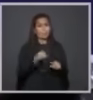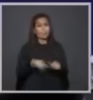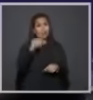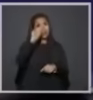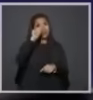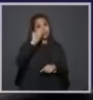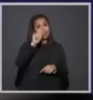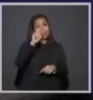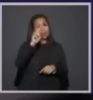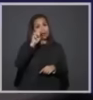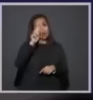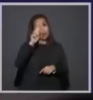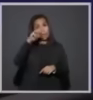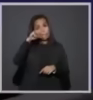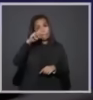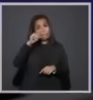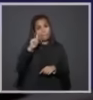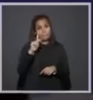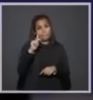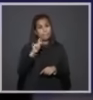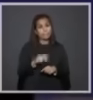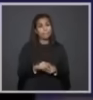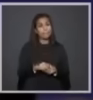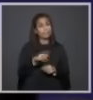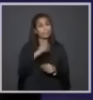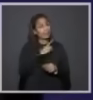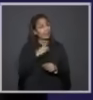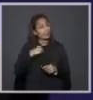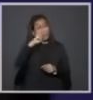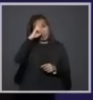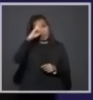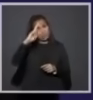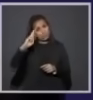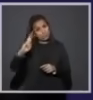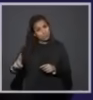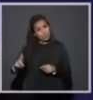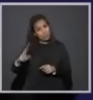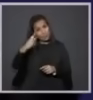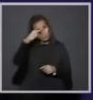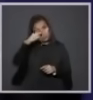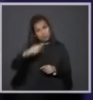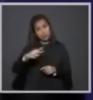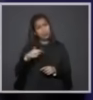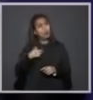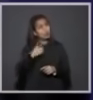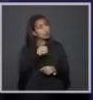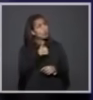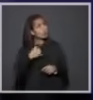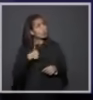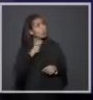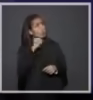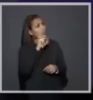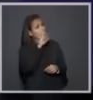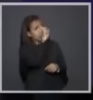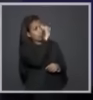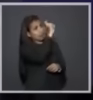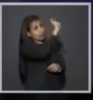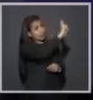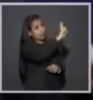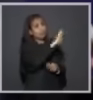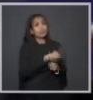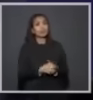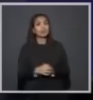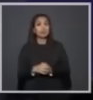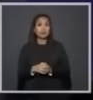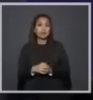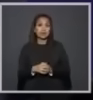Trump que respetarnos, ¿sí? Porque nosotros siempre lo vamos a respetar. Entiendo. Y vamos